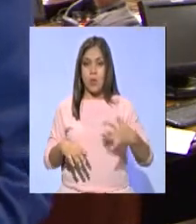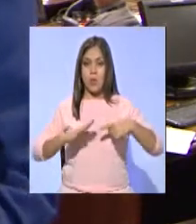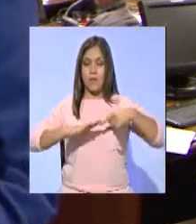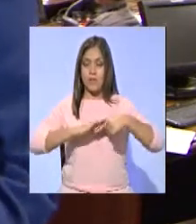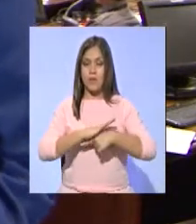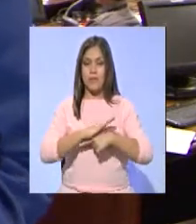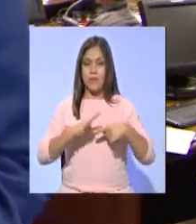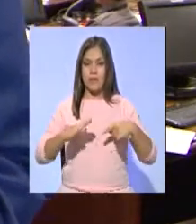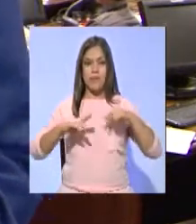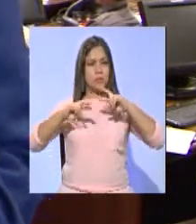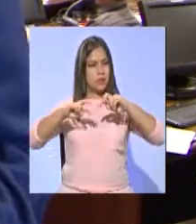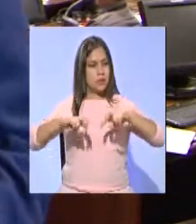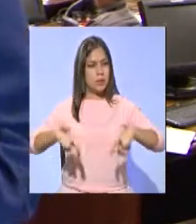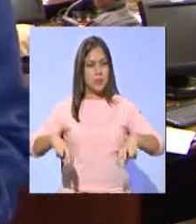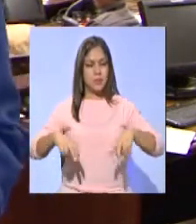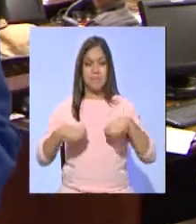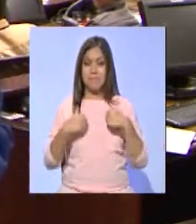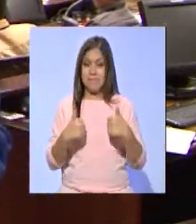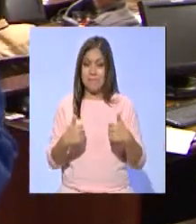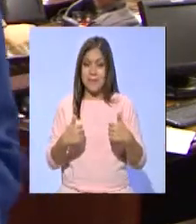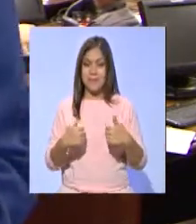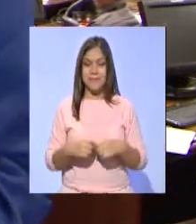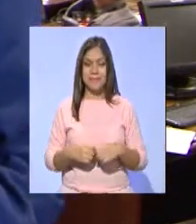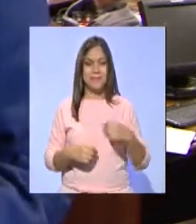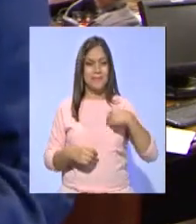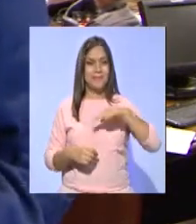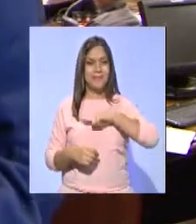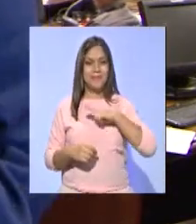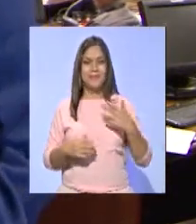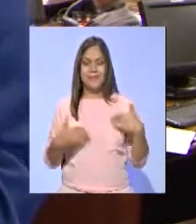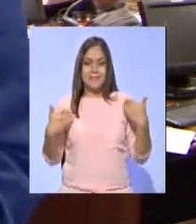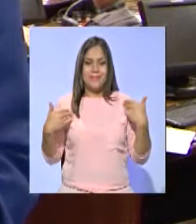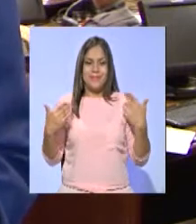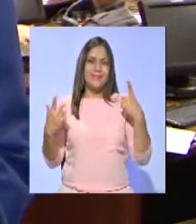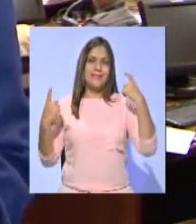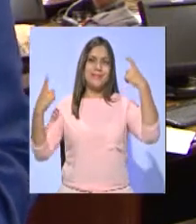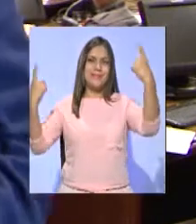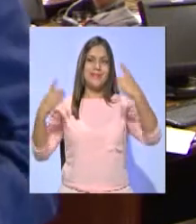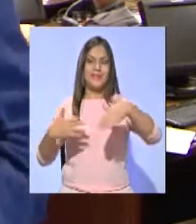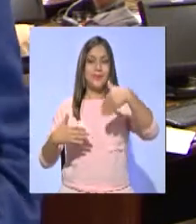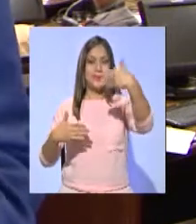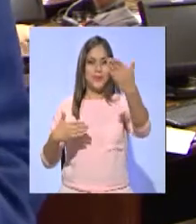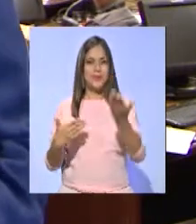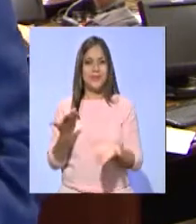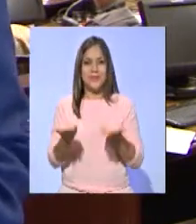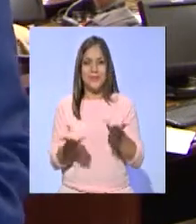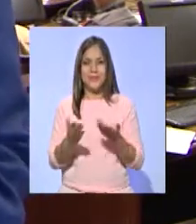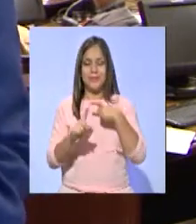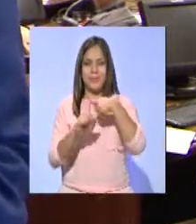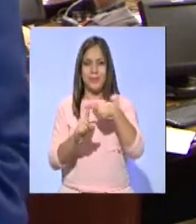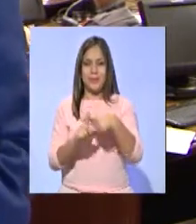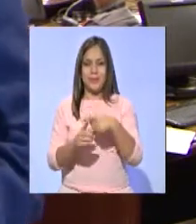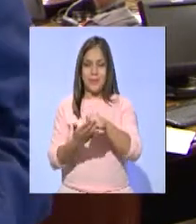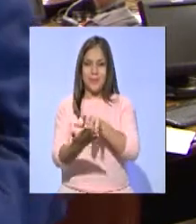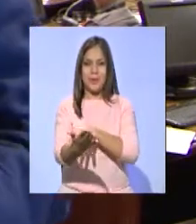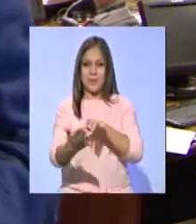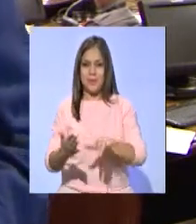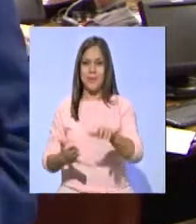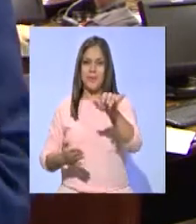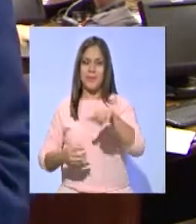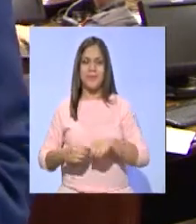insumos, hay mucha investigación, y eso la verdad a nosotros nos llena y nos llena de mucha ilusión y nos llena de mucho optimismo para seguir con este proyecto.